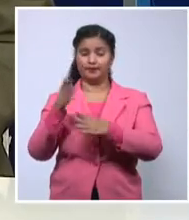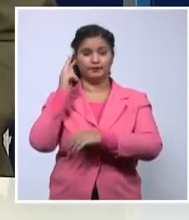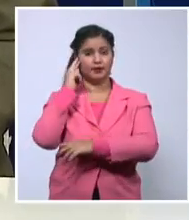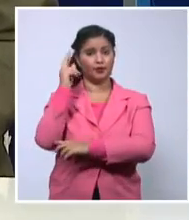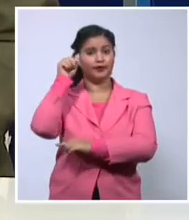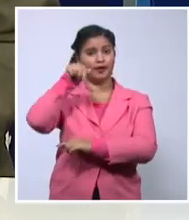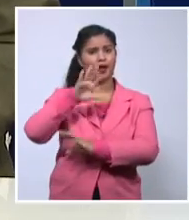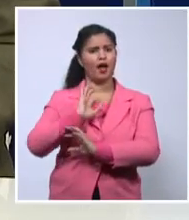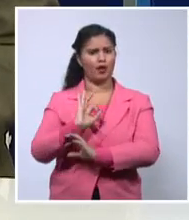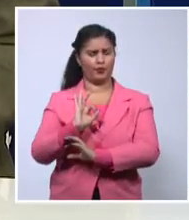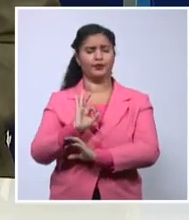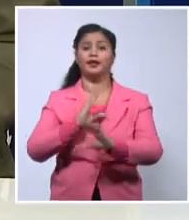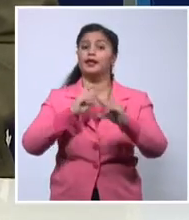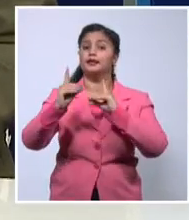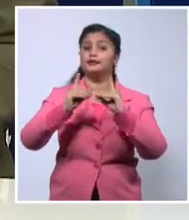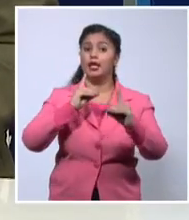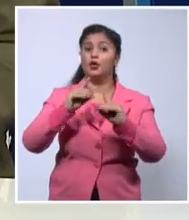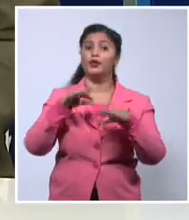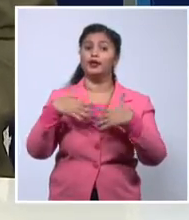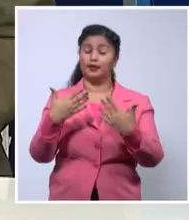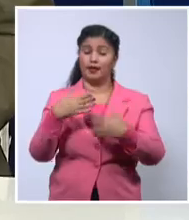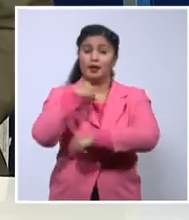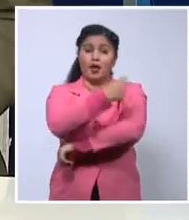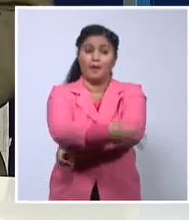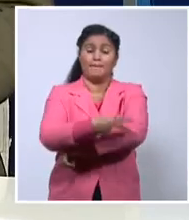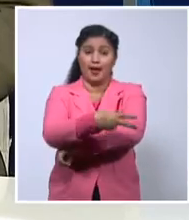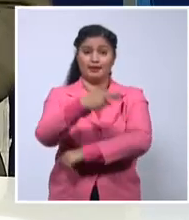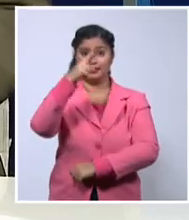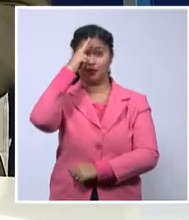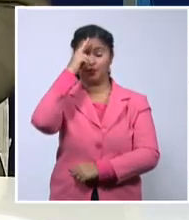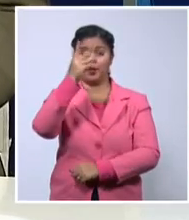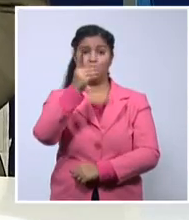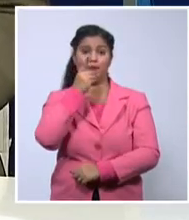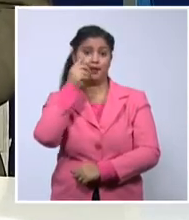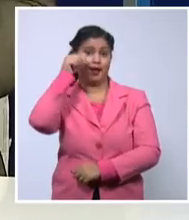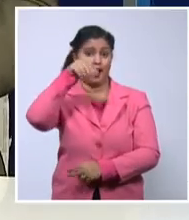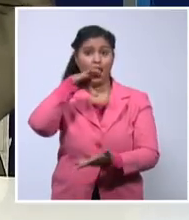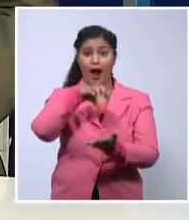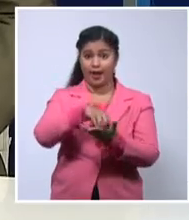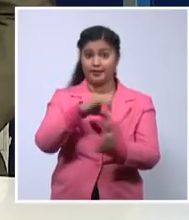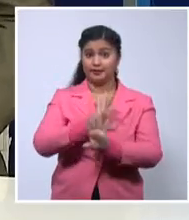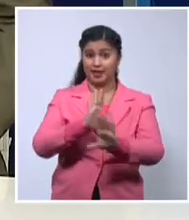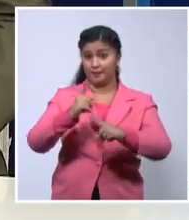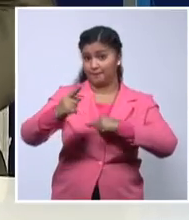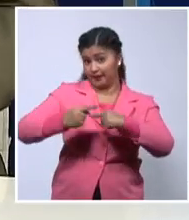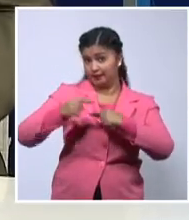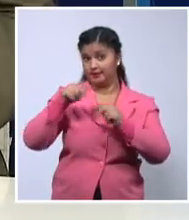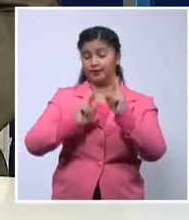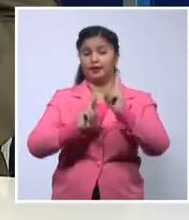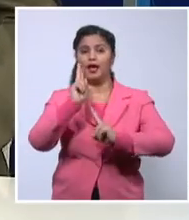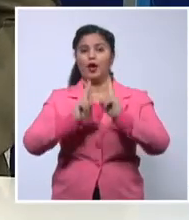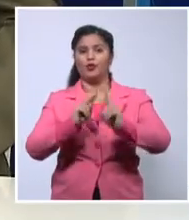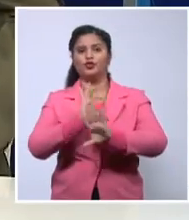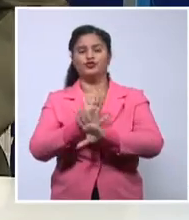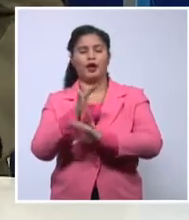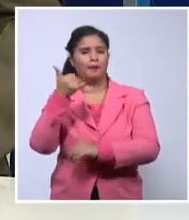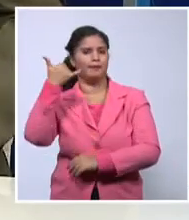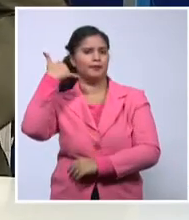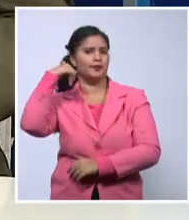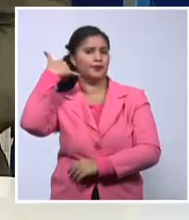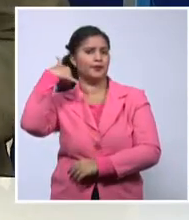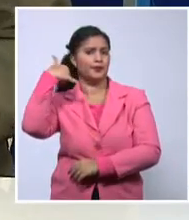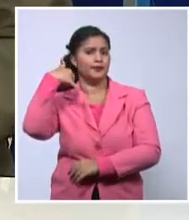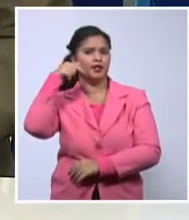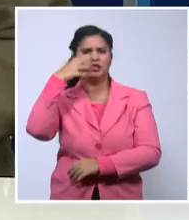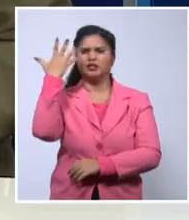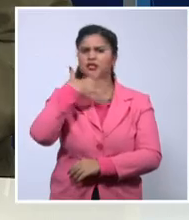diálogos en República Dominicana. ¿Lo recuerdan? Cuando se estaba a punto de llegar a un acuerdo, sonó el teléfono, ya sabemos también de dónde vino